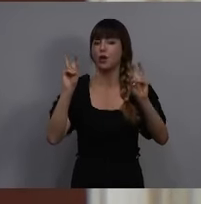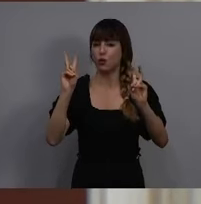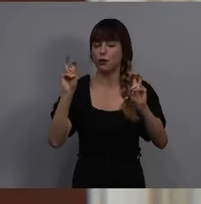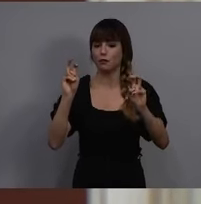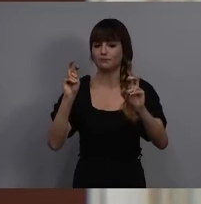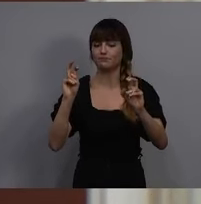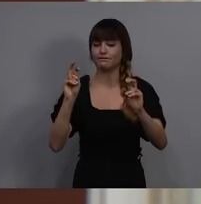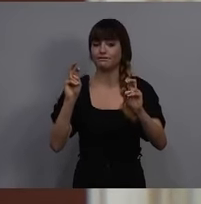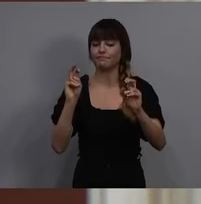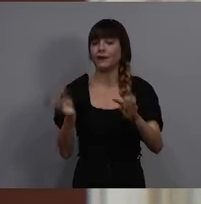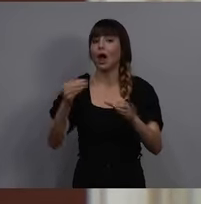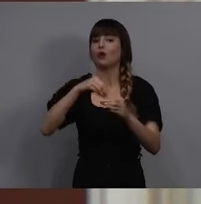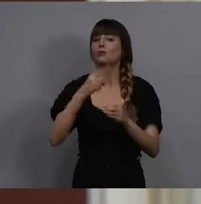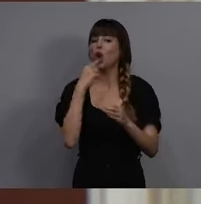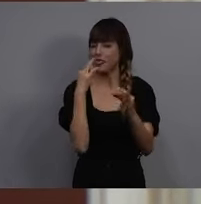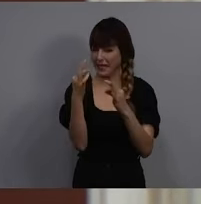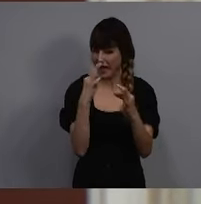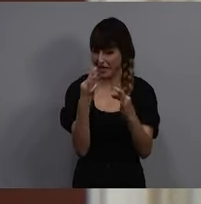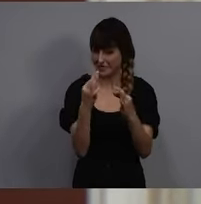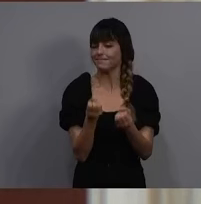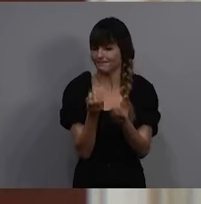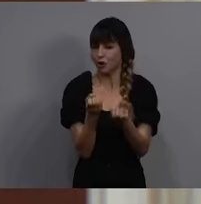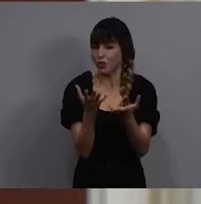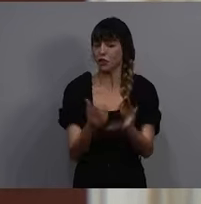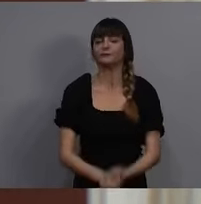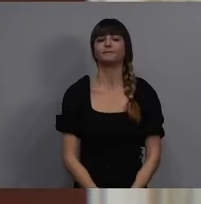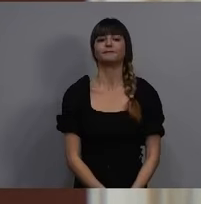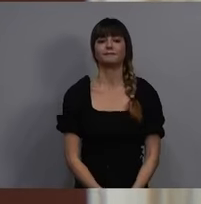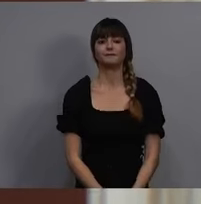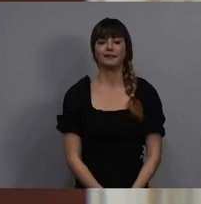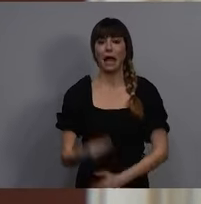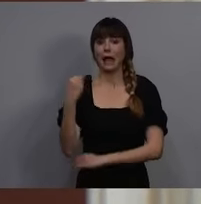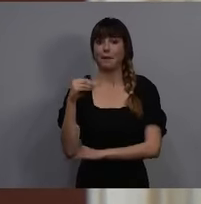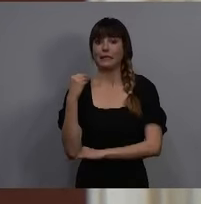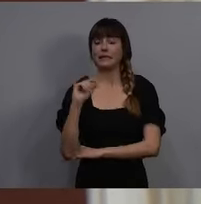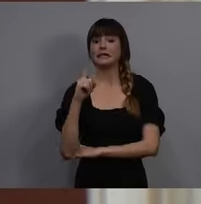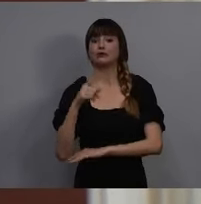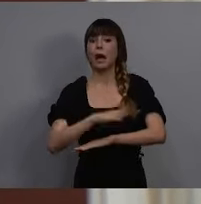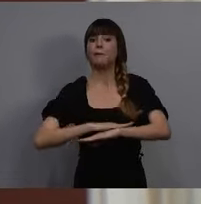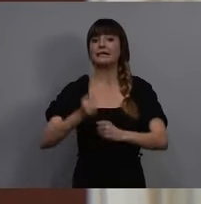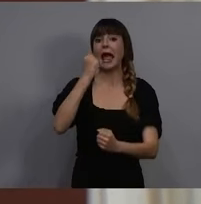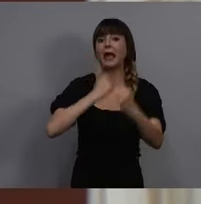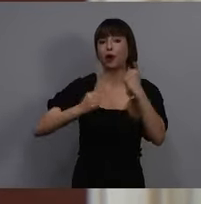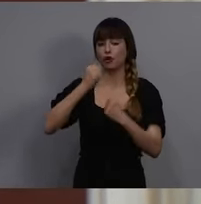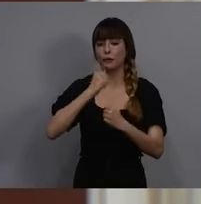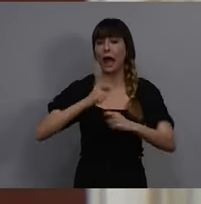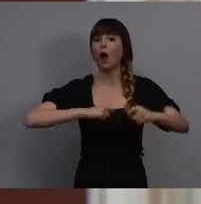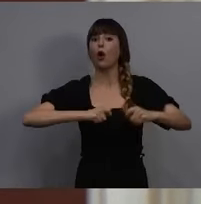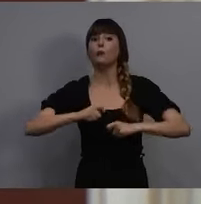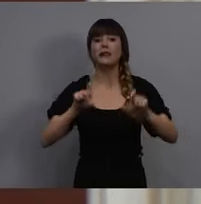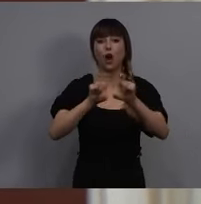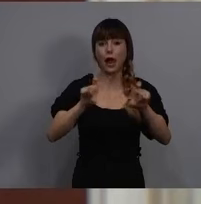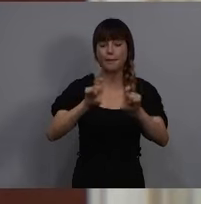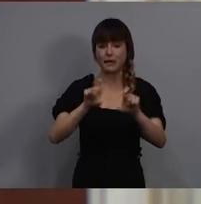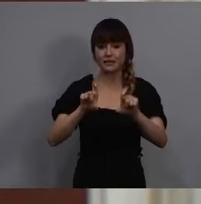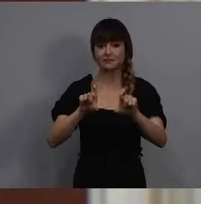composición concreta paso a detallar a continuación la vicepresidenta primera y ministra de economía comercio y empresa